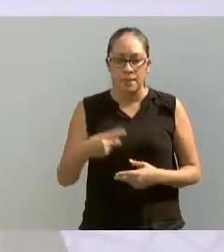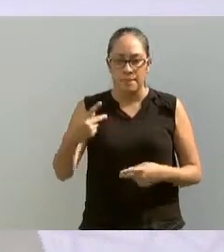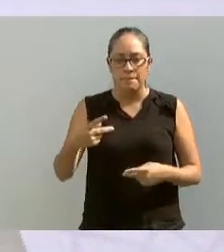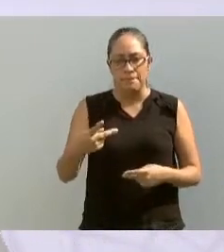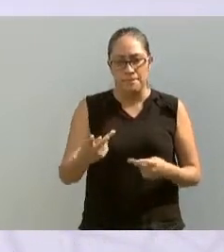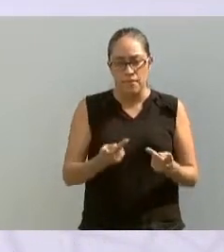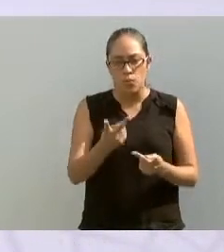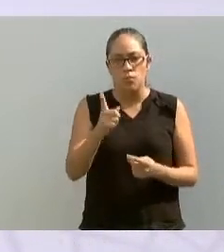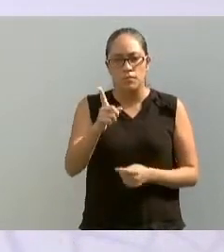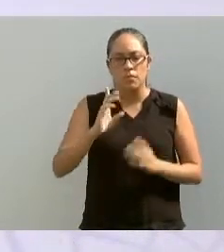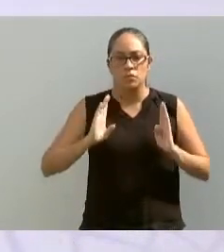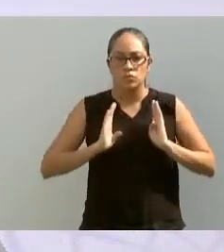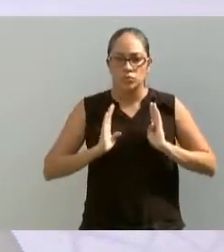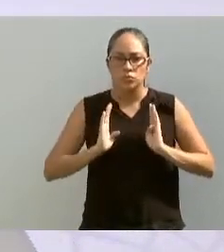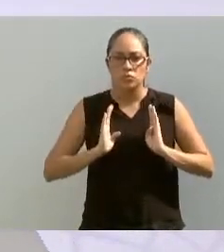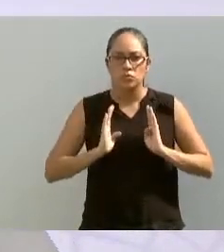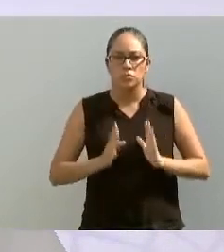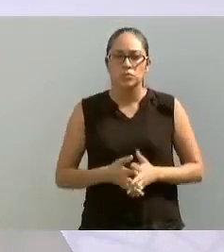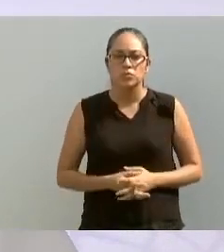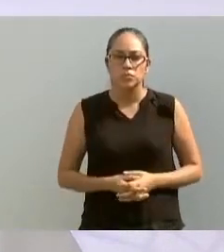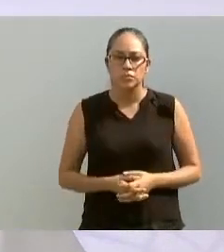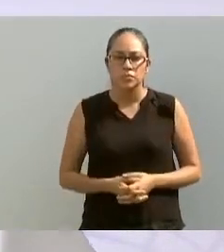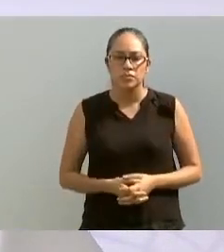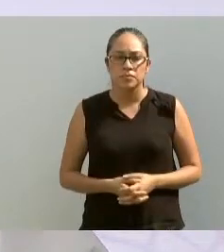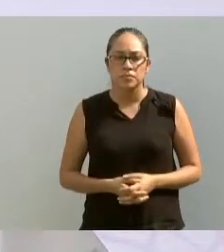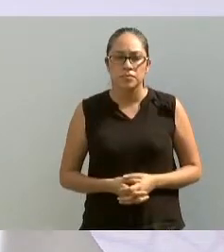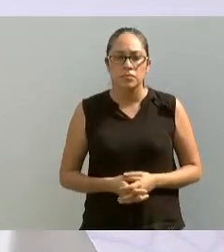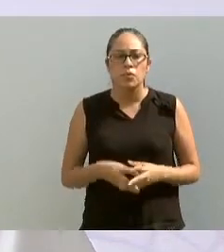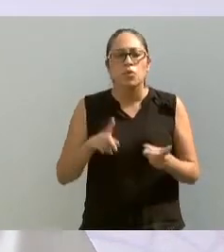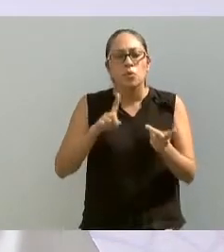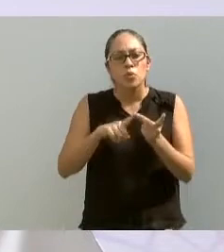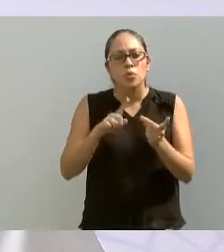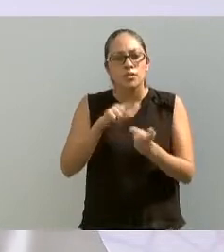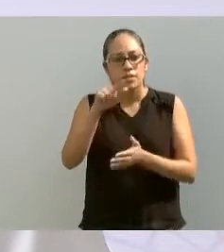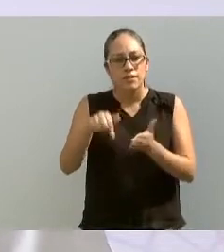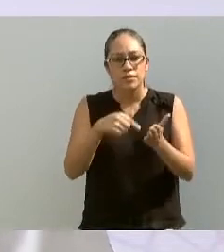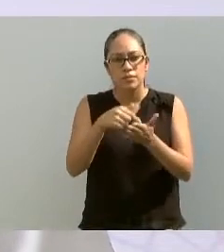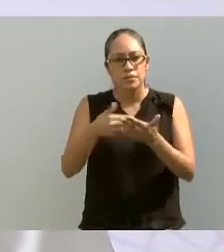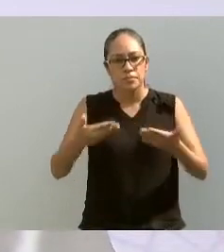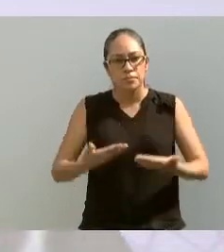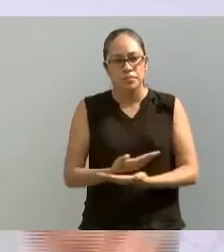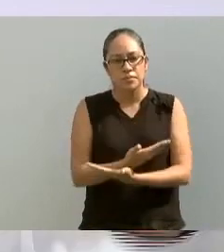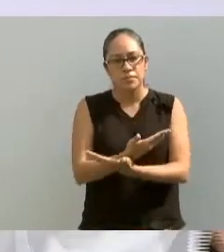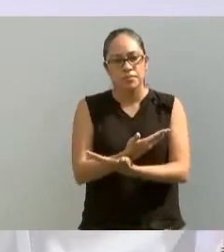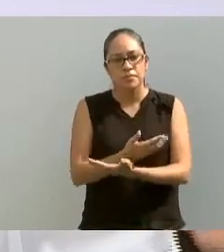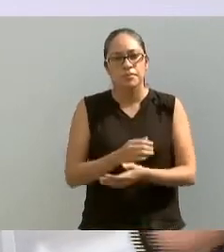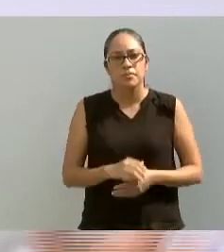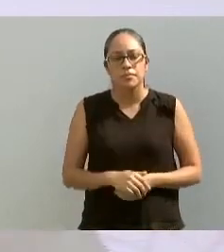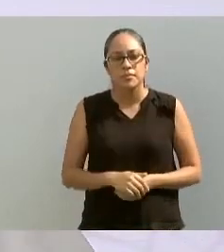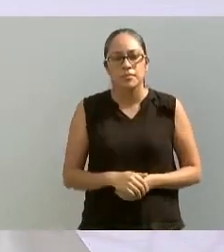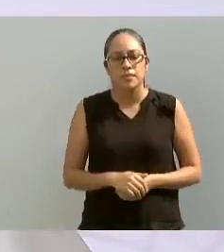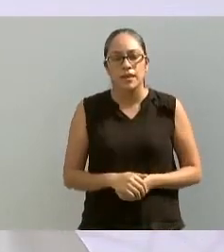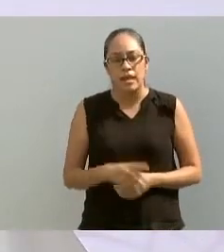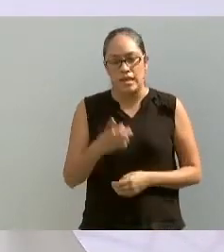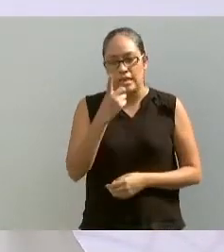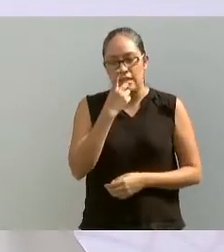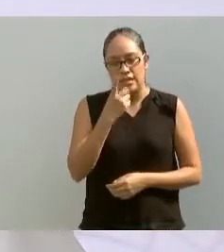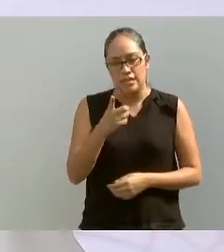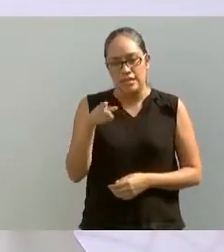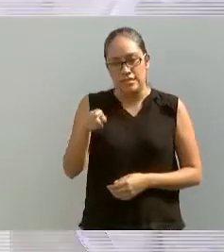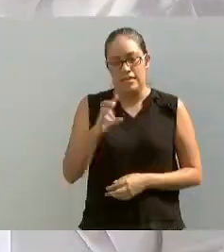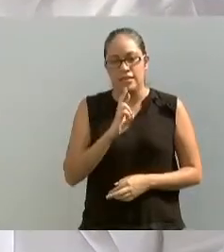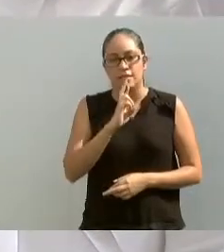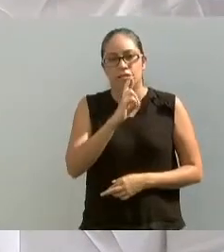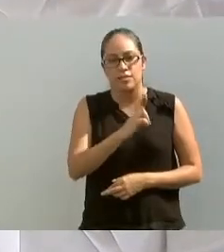soldado de dónde era. me decía, de un pueblo de Oaxaca que